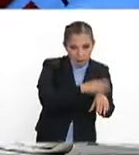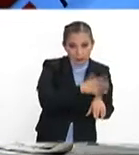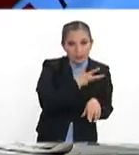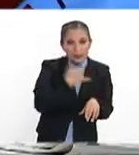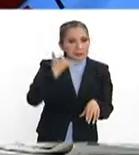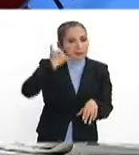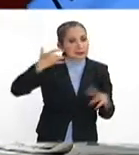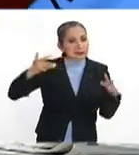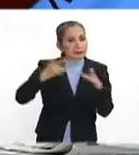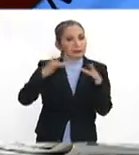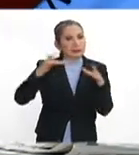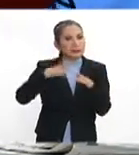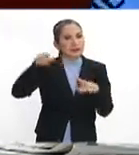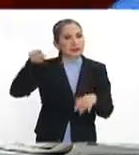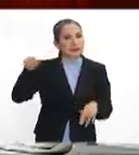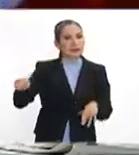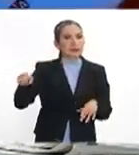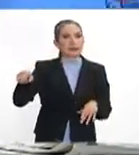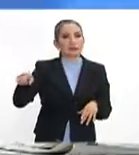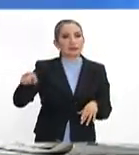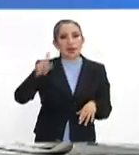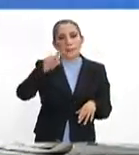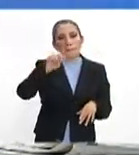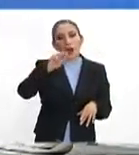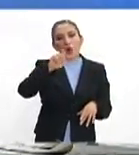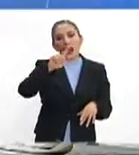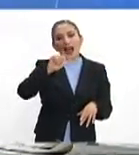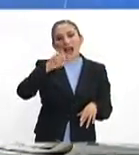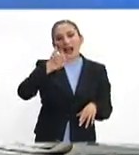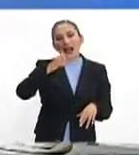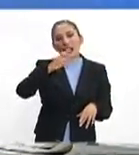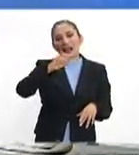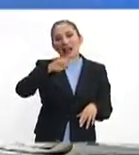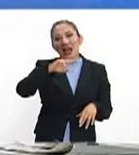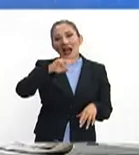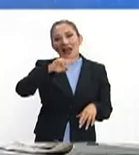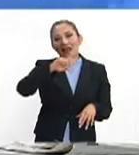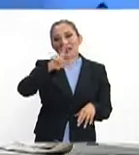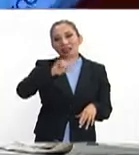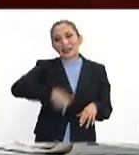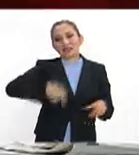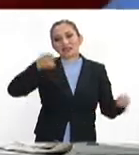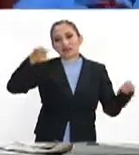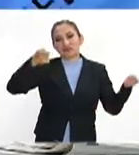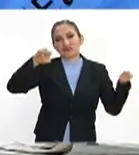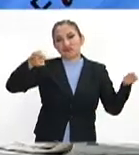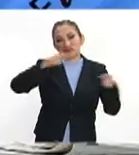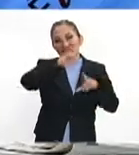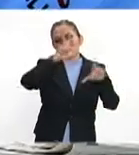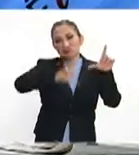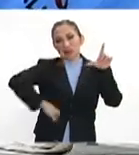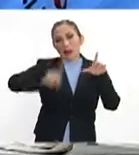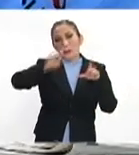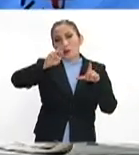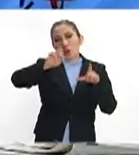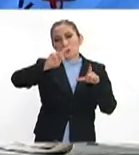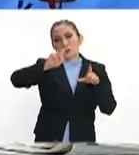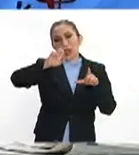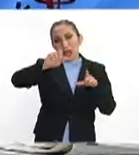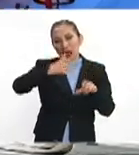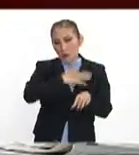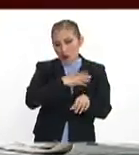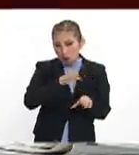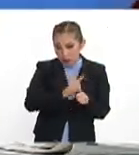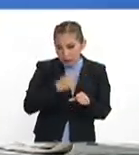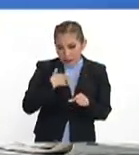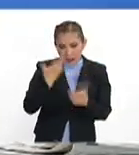Tenemos en la línea telefónica a Paula Hernández Olmos, ella es coordinadora nacional de Prospera. Paula, es un placer saludarte, muy buenos